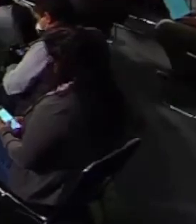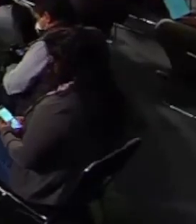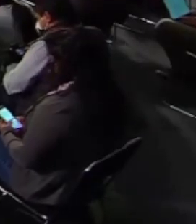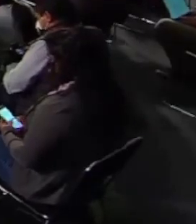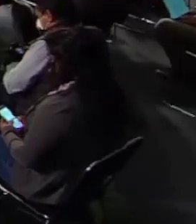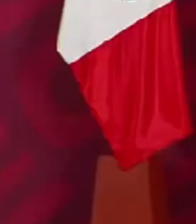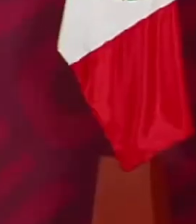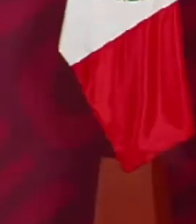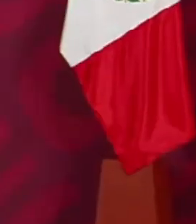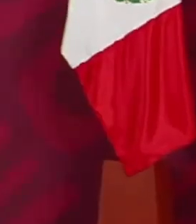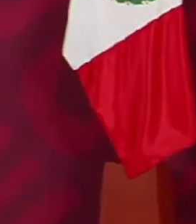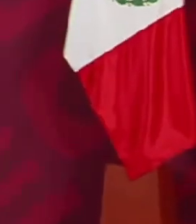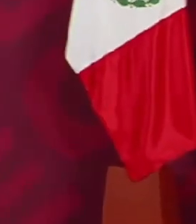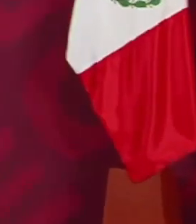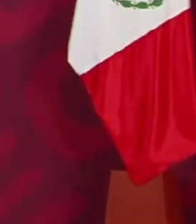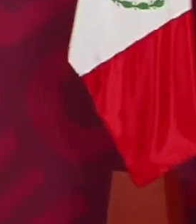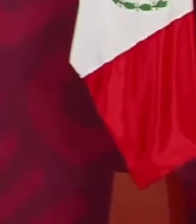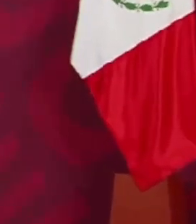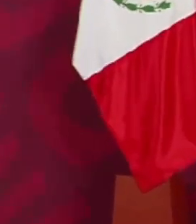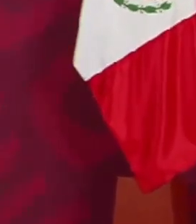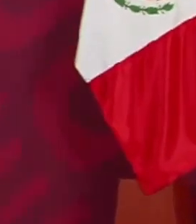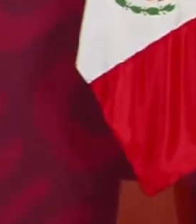Y apostando,